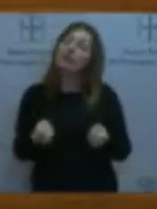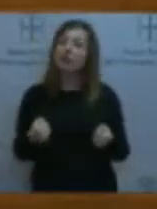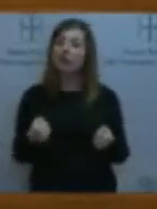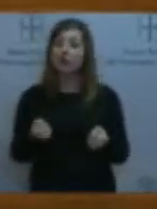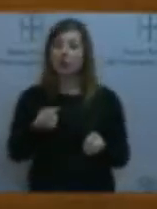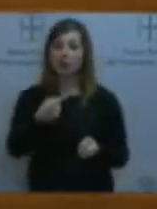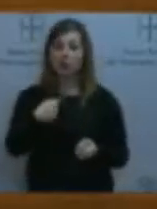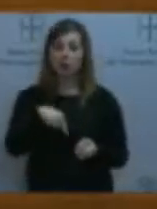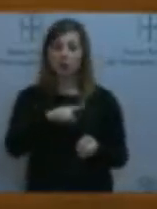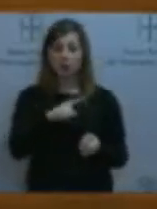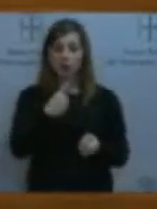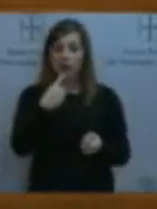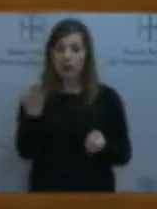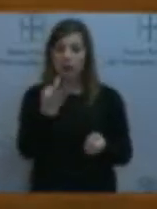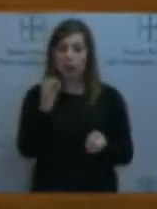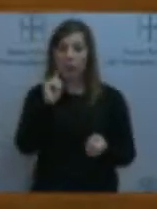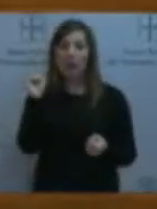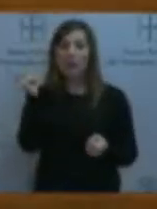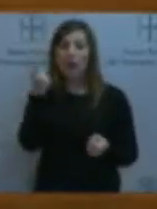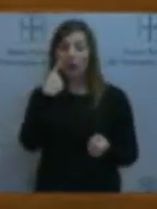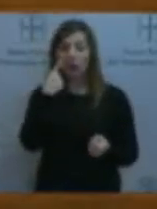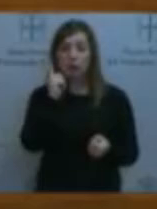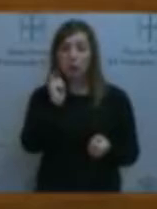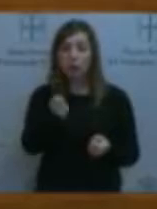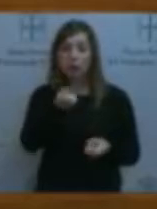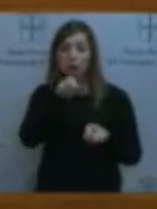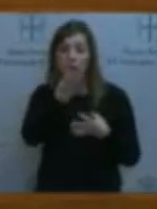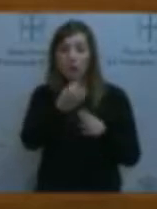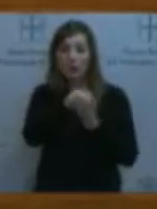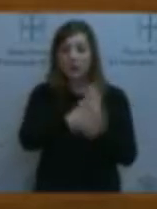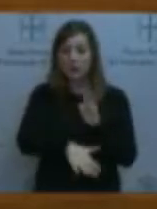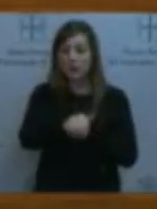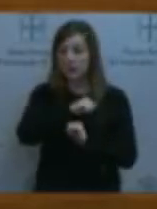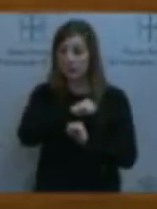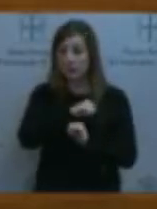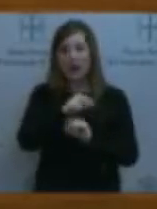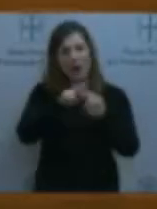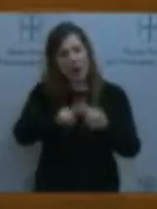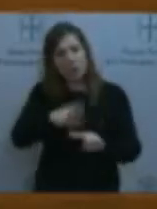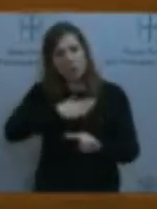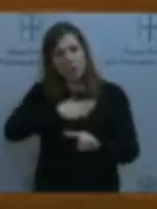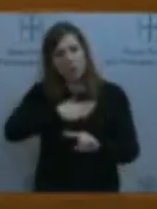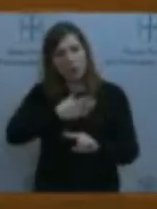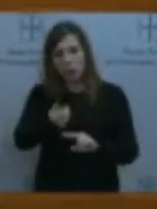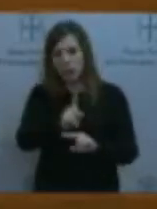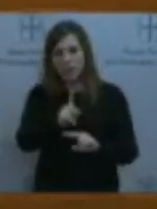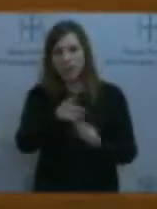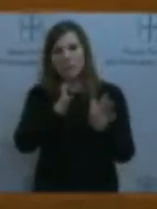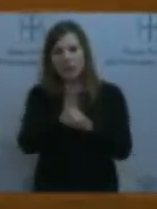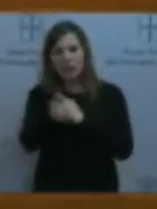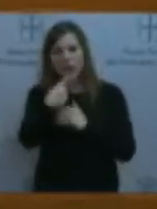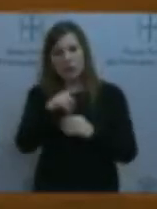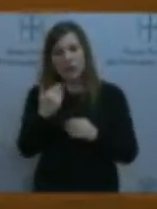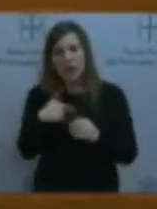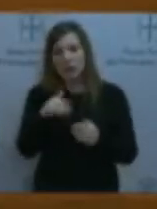nosotros partíamos del diagnóstico del dictamen de la Comisión de las Listas de Espera, no de nuestro análisis propio, sino del que hemos compartido y trabajado